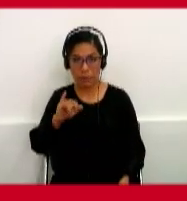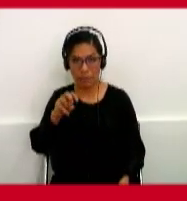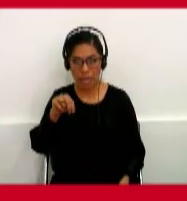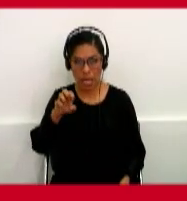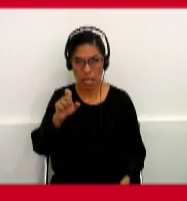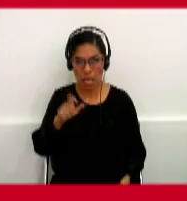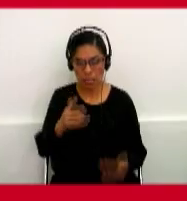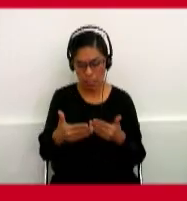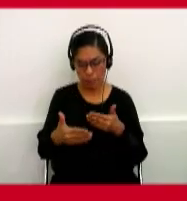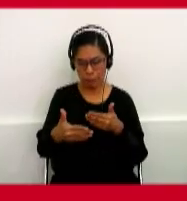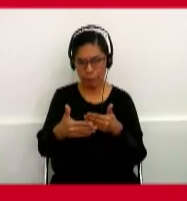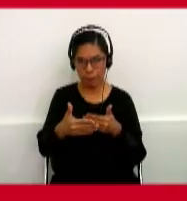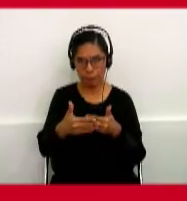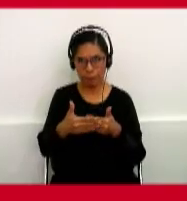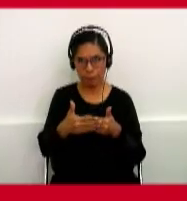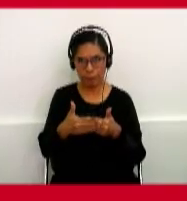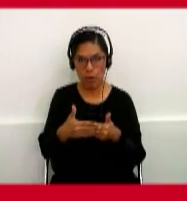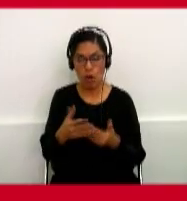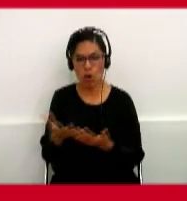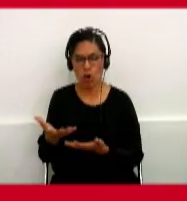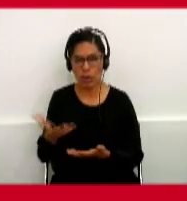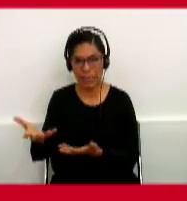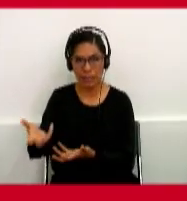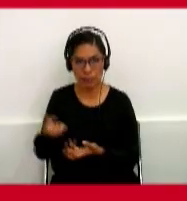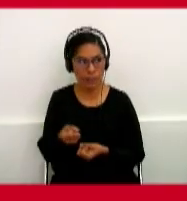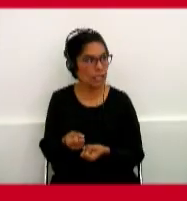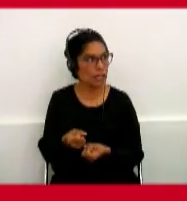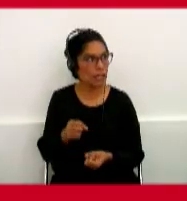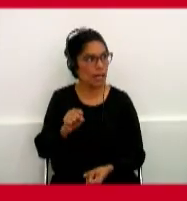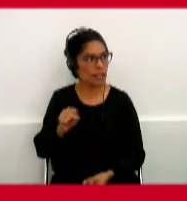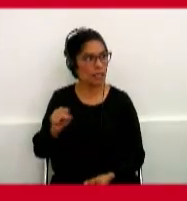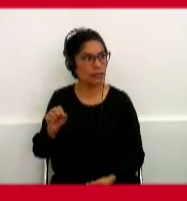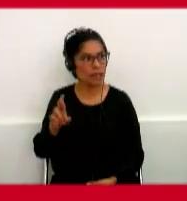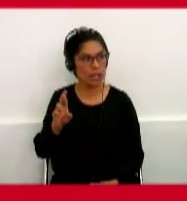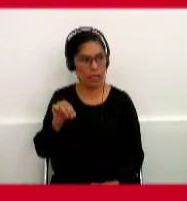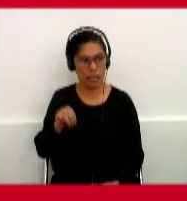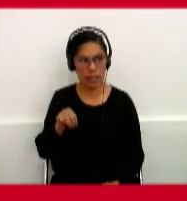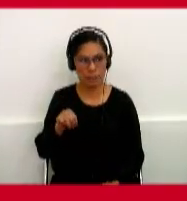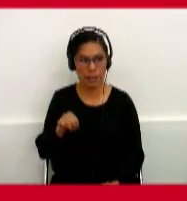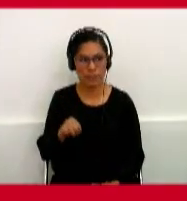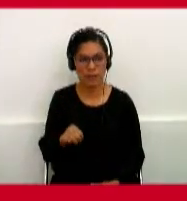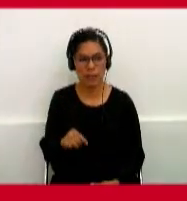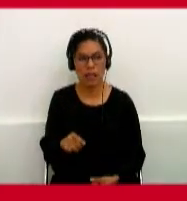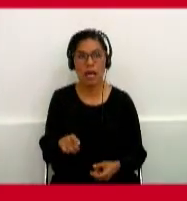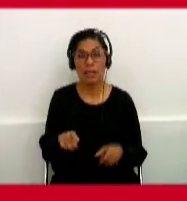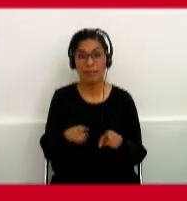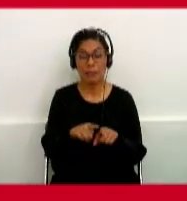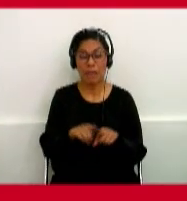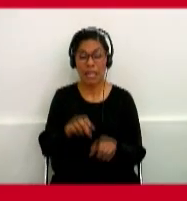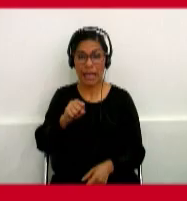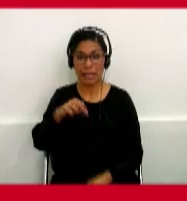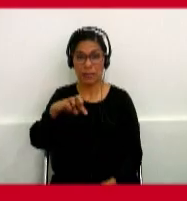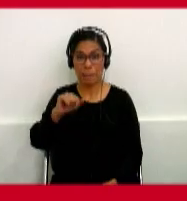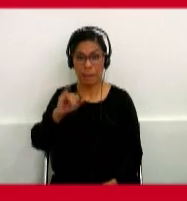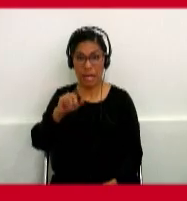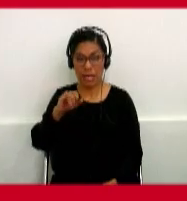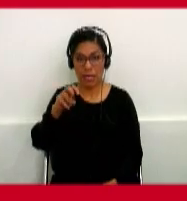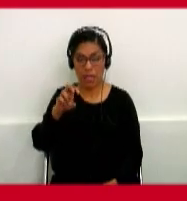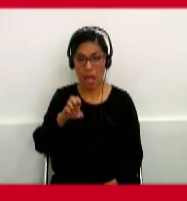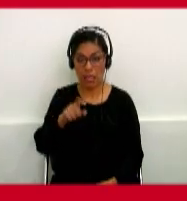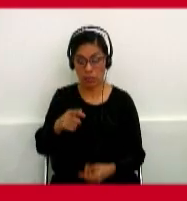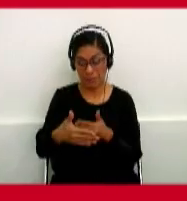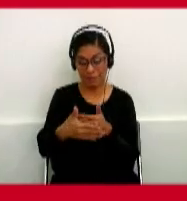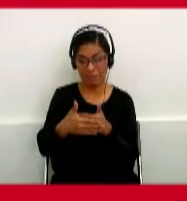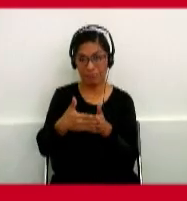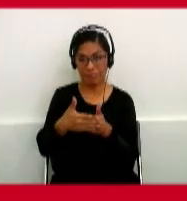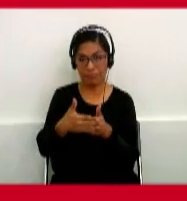se aproximan bastante de lo que podemos obtener con el SCRM. Incluso casualmente el spline se acerca bastante